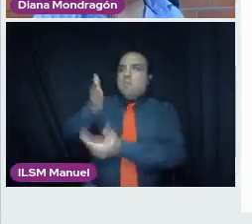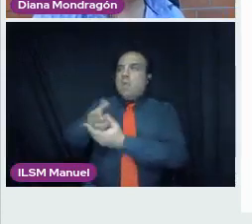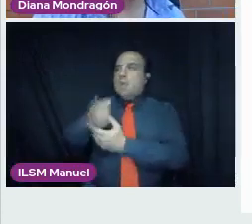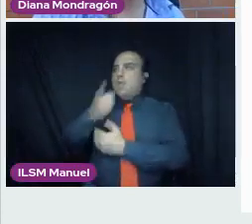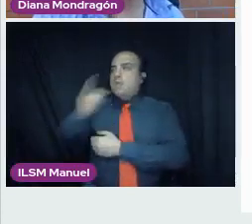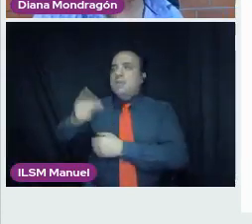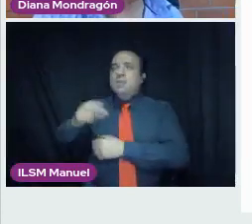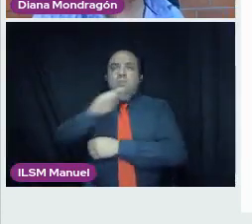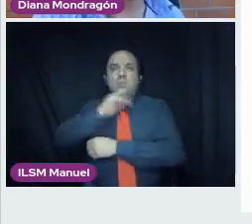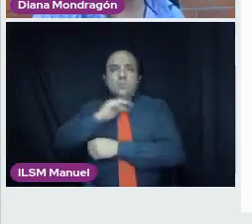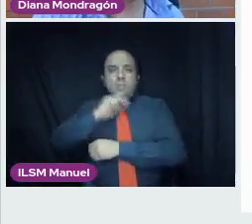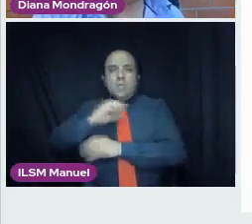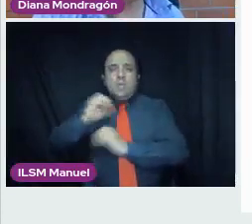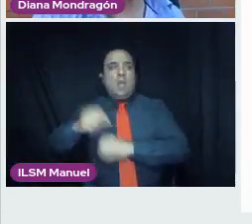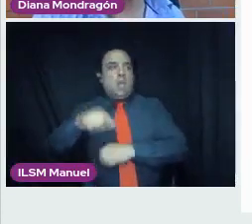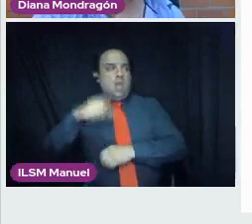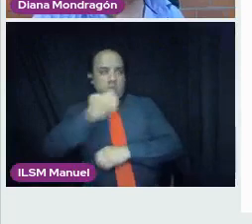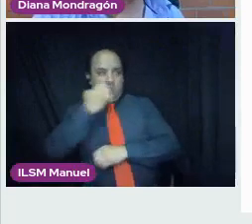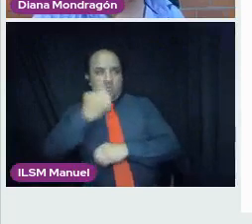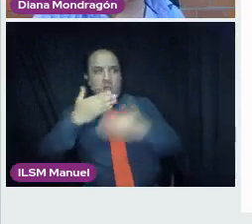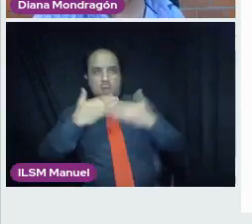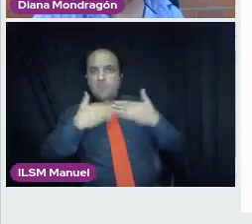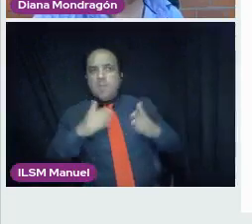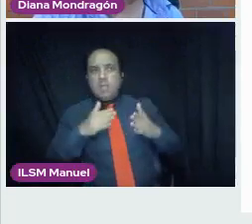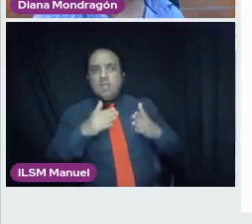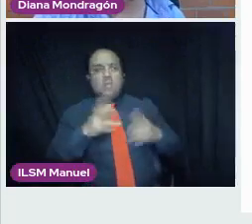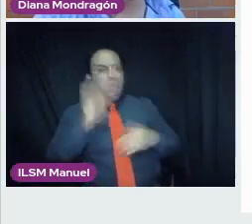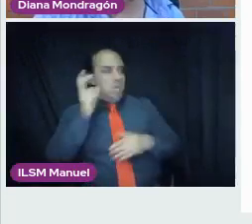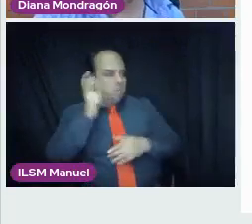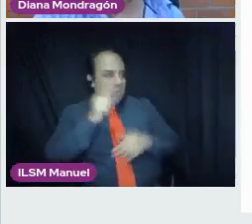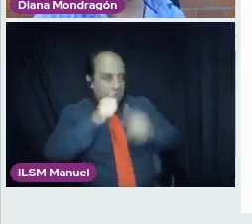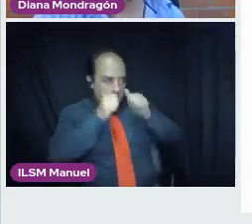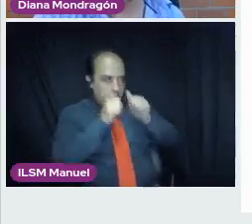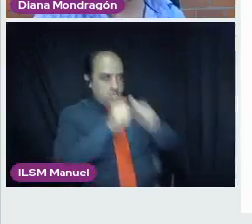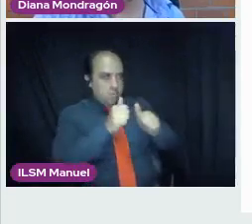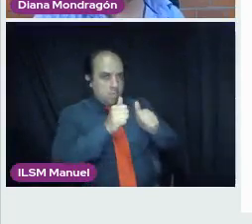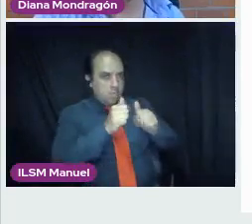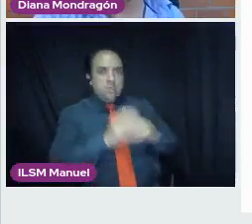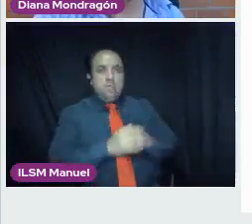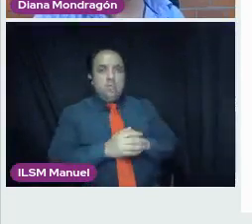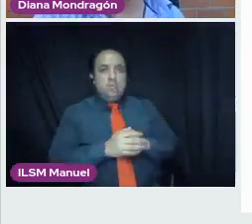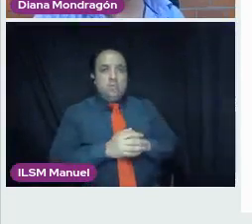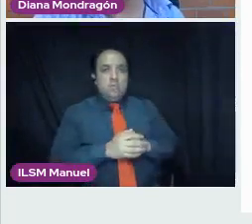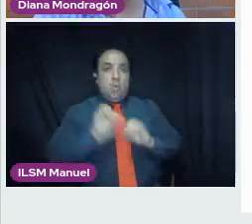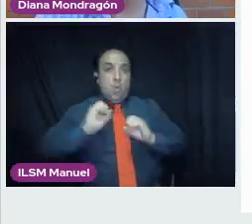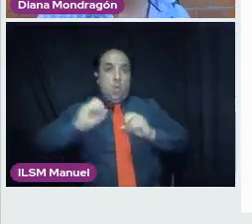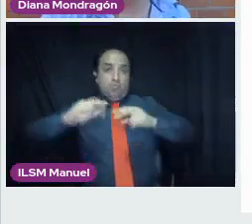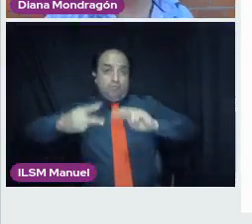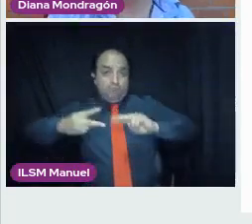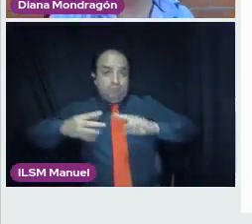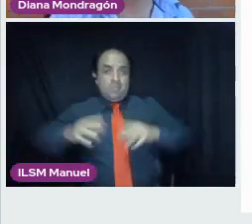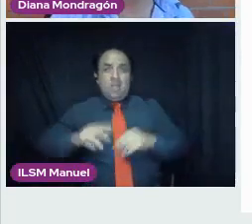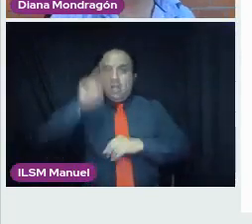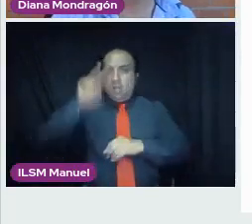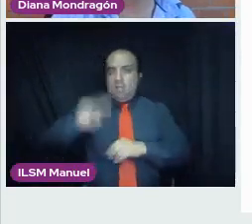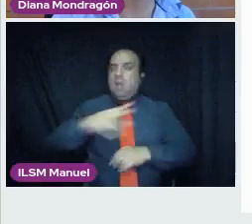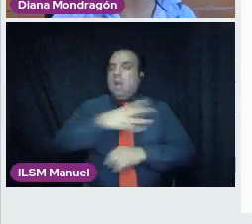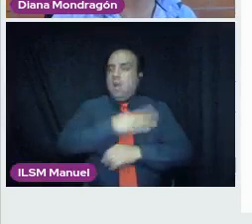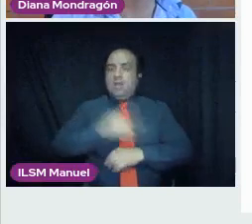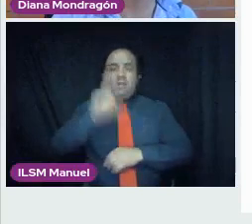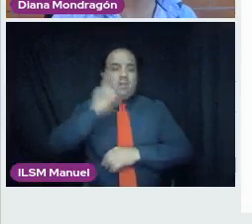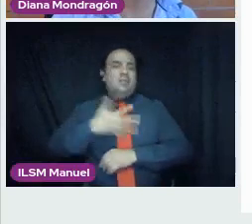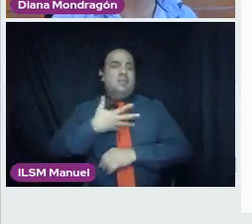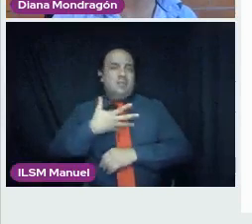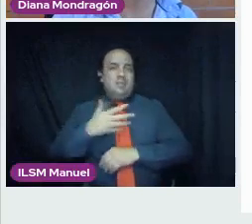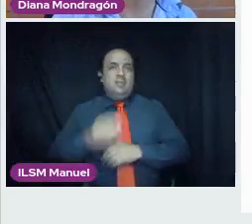son receptivas en tomarlo o viceversa, ¿no? Porque la verdad, tengo hijas, ¿no? Y he ido a